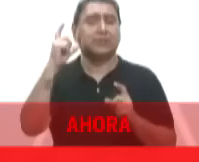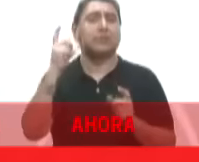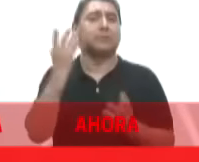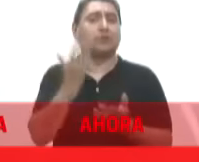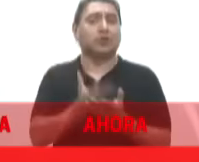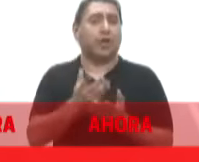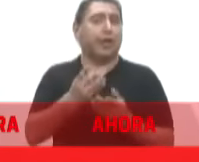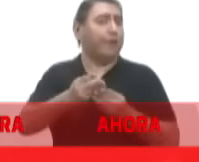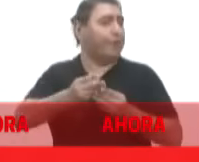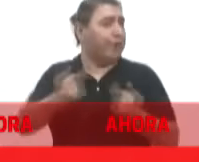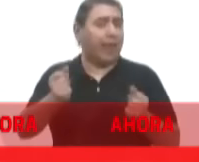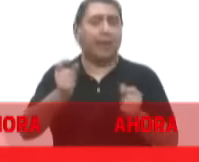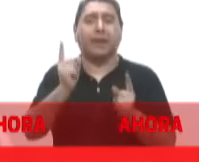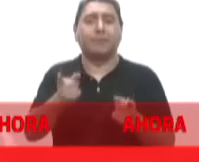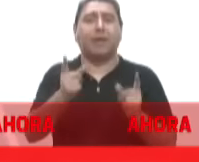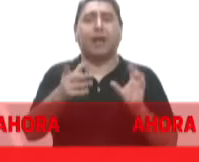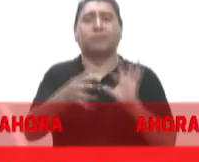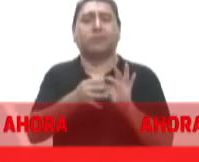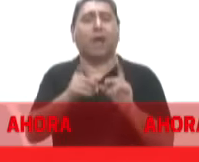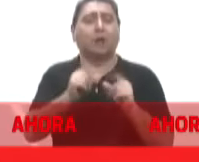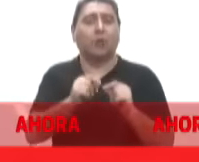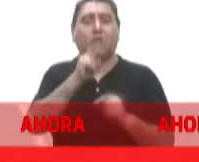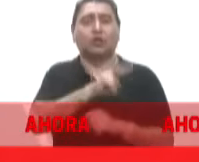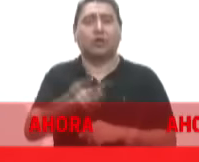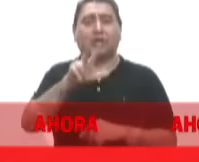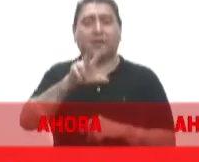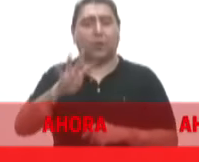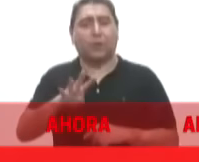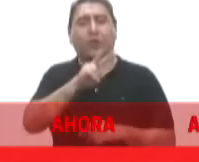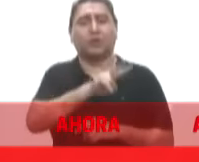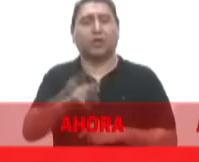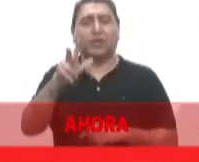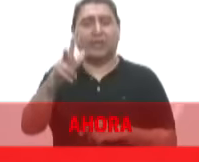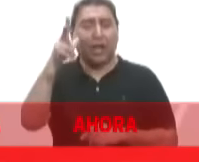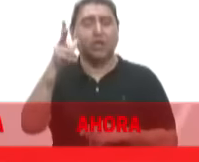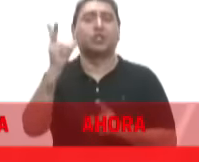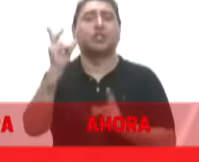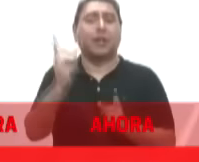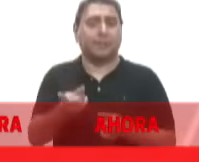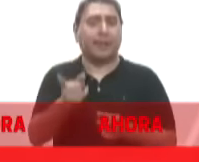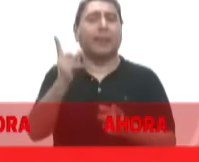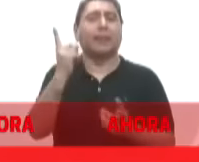finales correspondiente a los artículos 234, 238 inclusive del dictamen de mayoría.